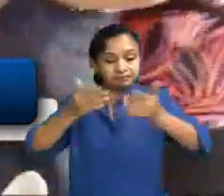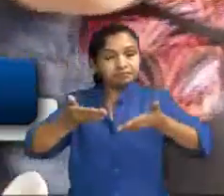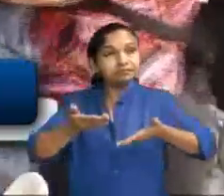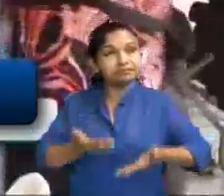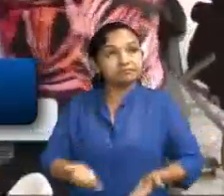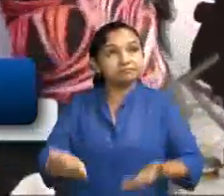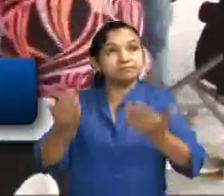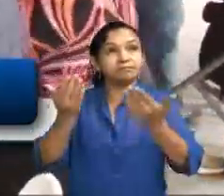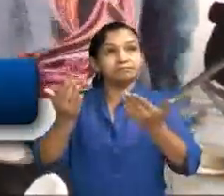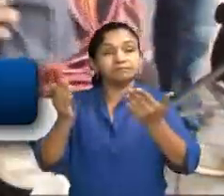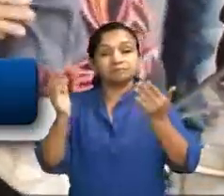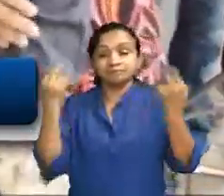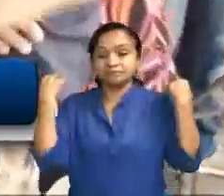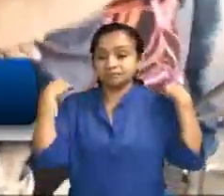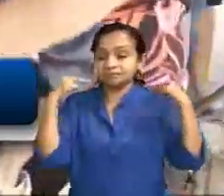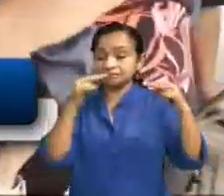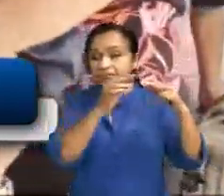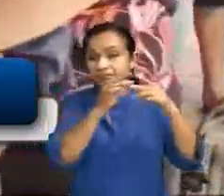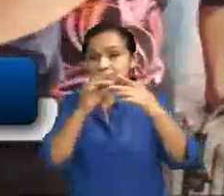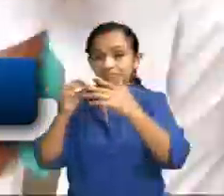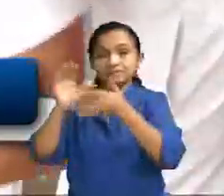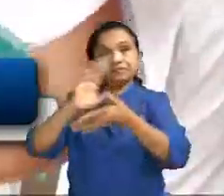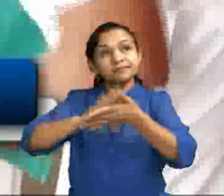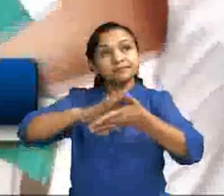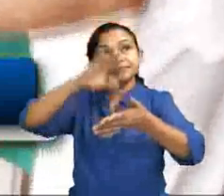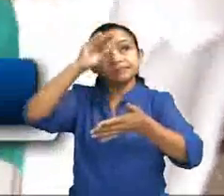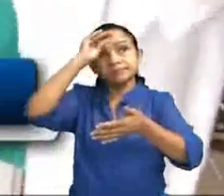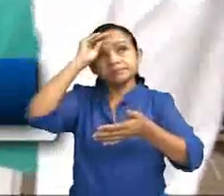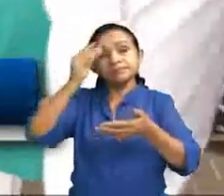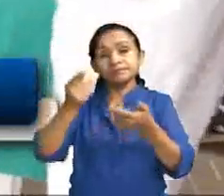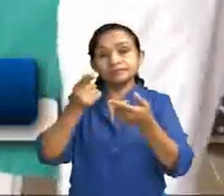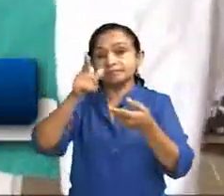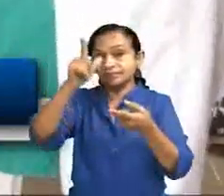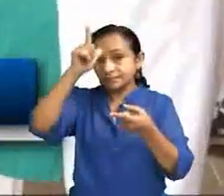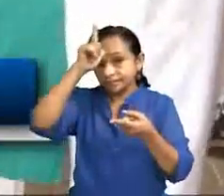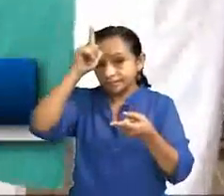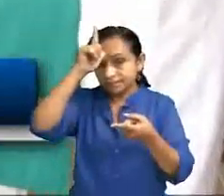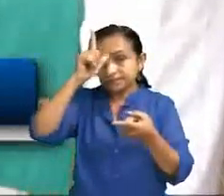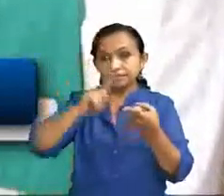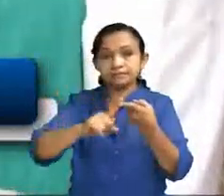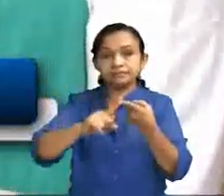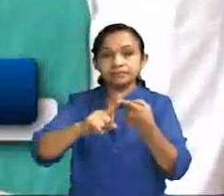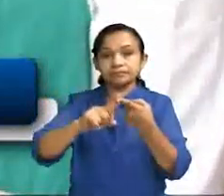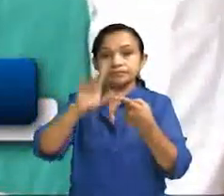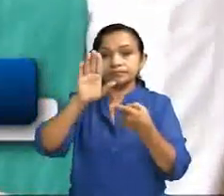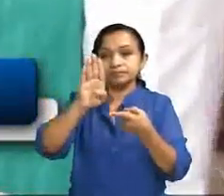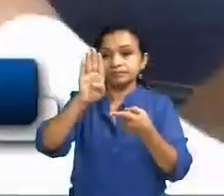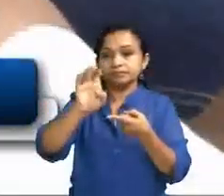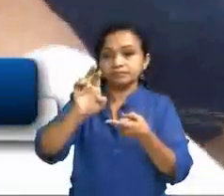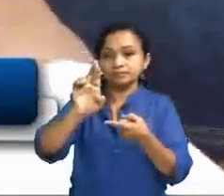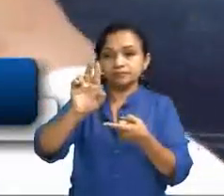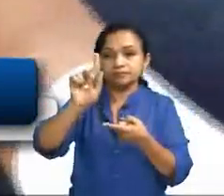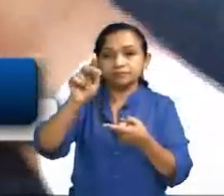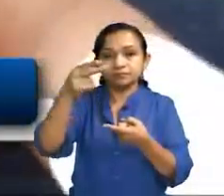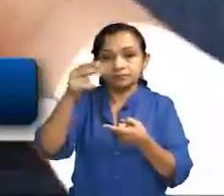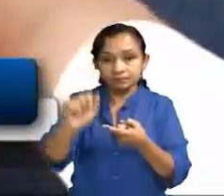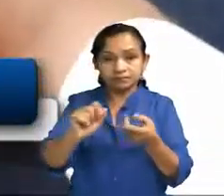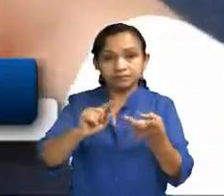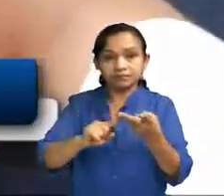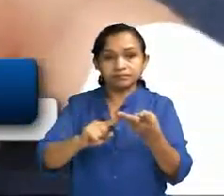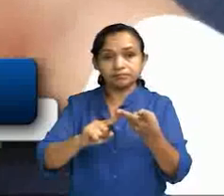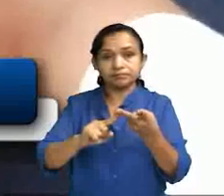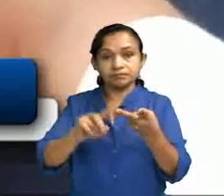con profesionales muy capacitados, como por ejemplo el Hospital Alemán, el Hospital Berta Calderón, ahora el Hospital